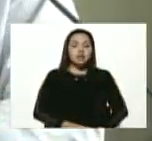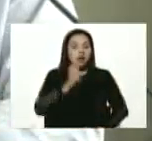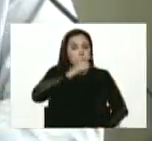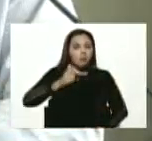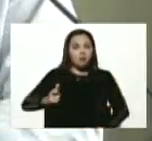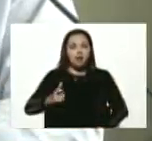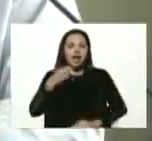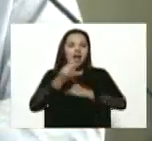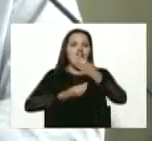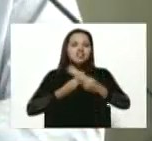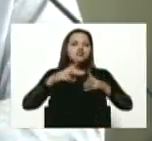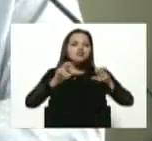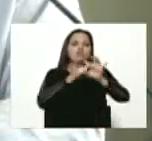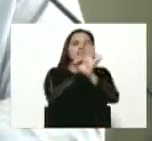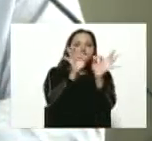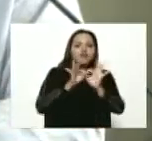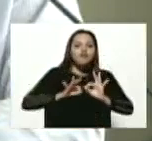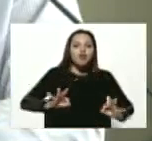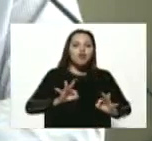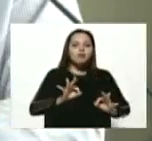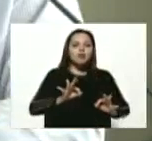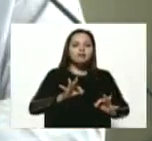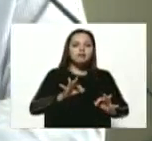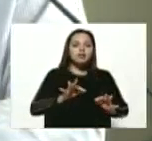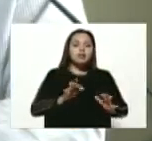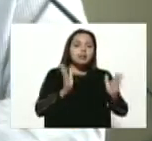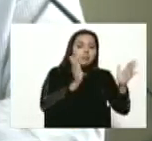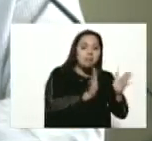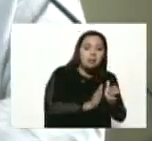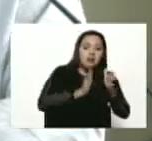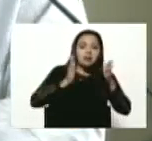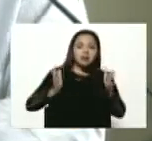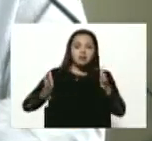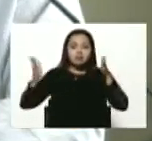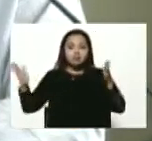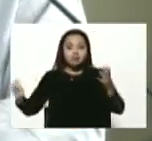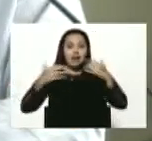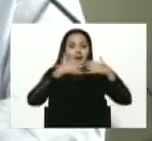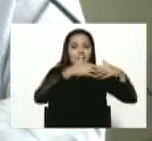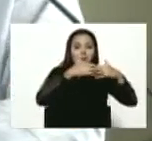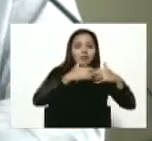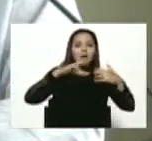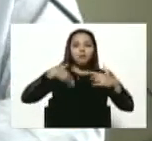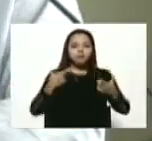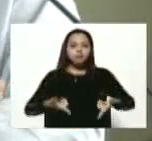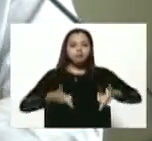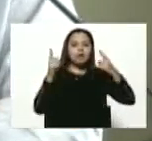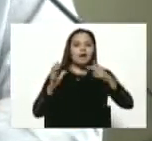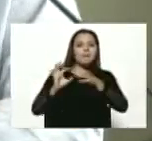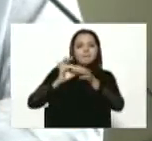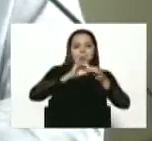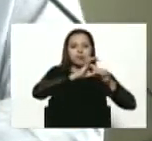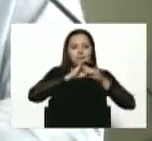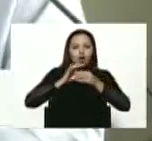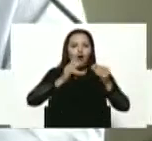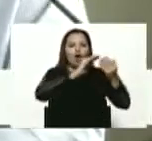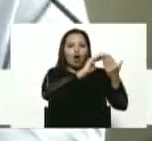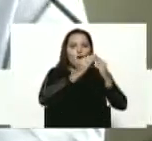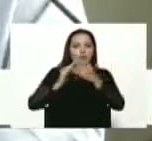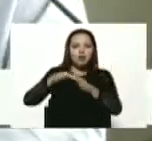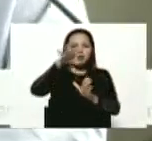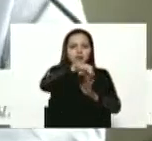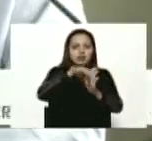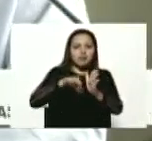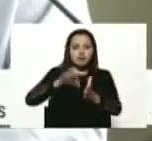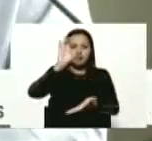construyendo este nuevo modelo productivo de micro, pequeña y mediana escala, y que ha permitido la articulación con comunas, agricultura urbana,